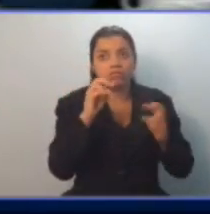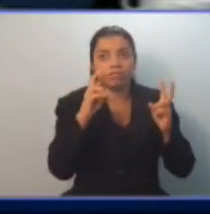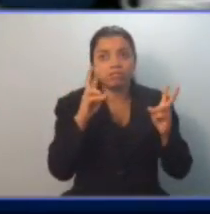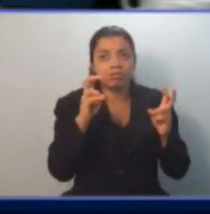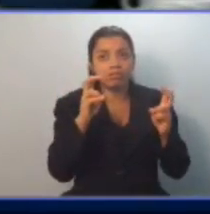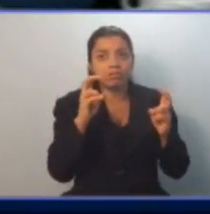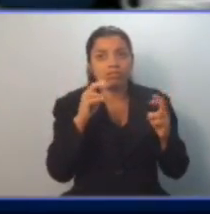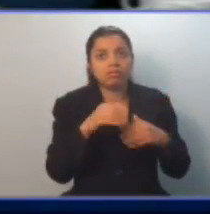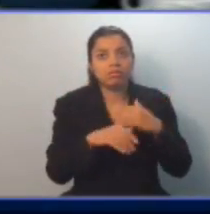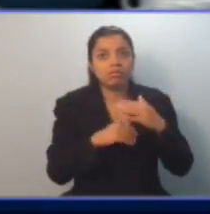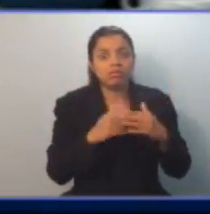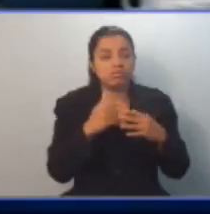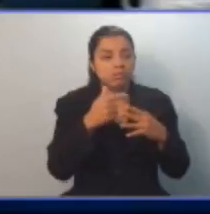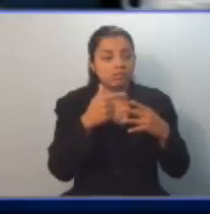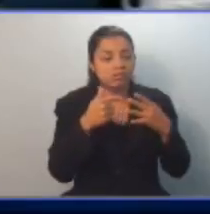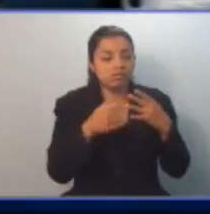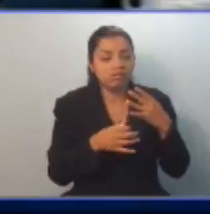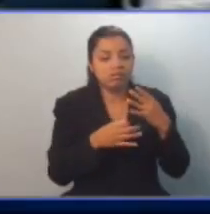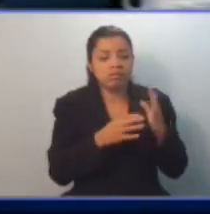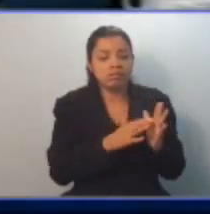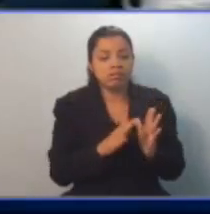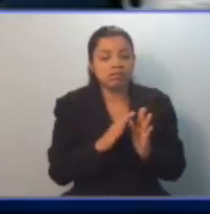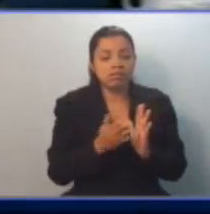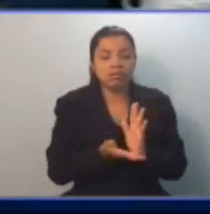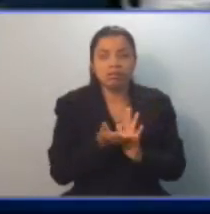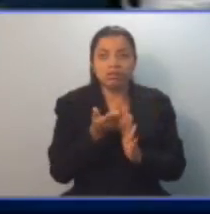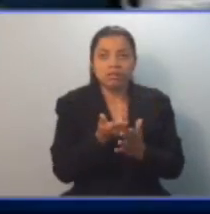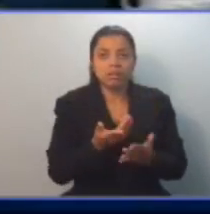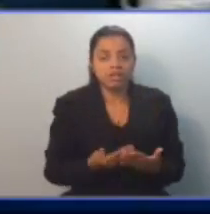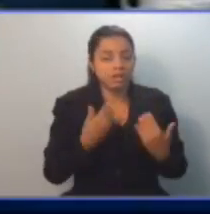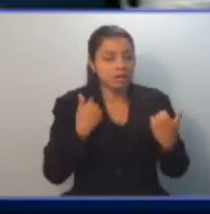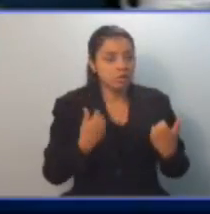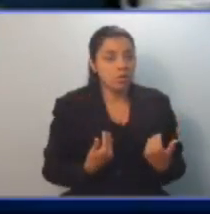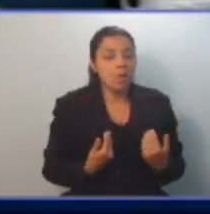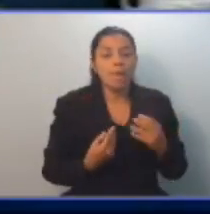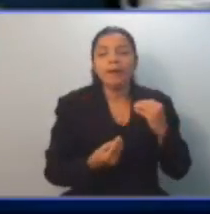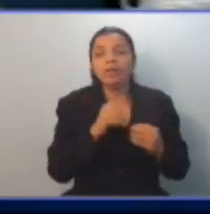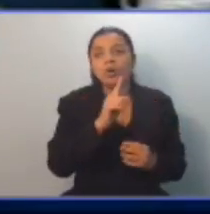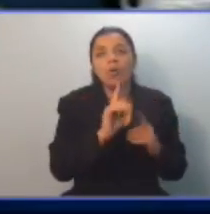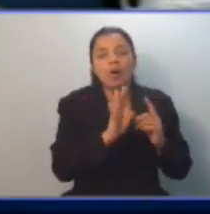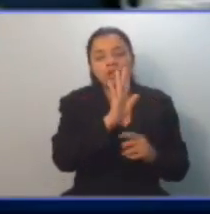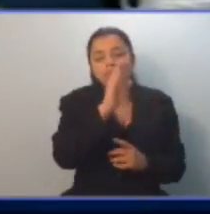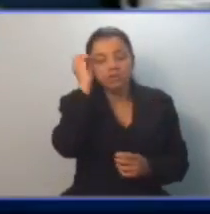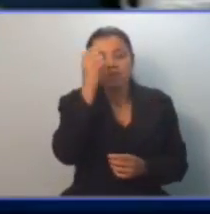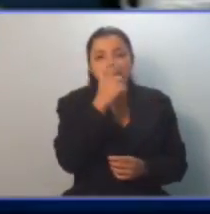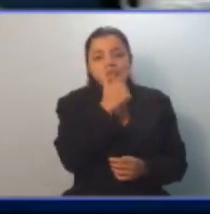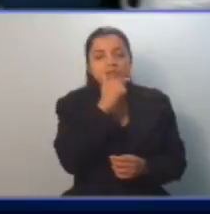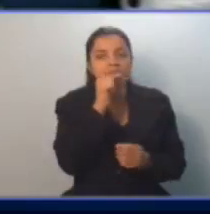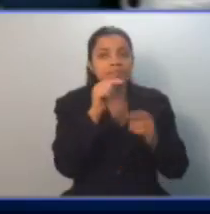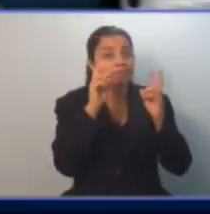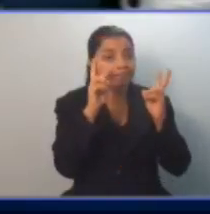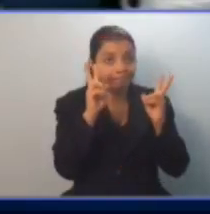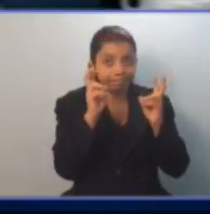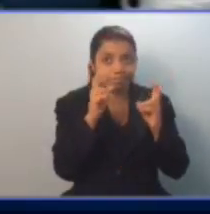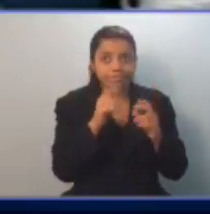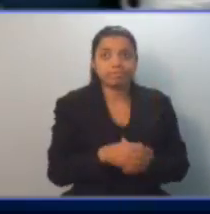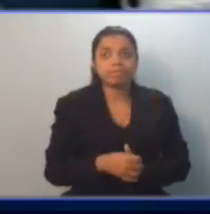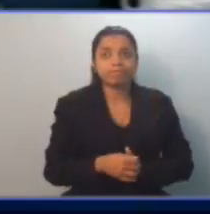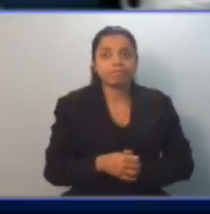sentido y los efectos del principio de progresividad de los derechos humanos, es decir, cuál es su postura jurídica sobre este